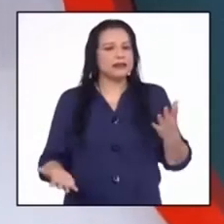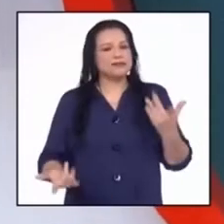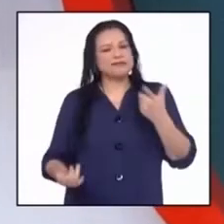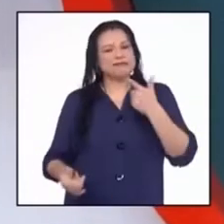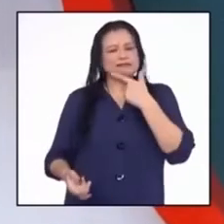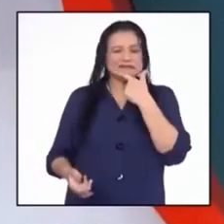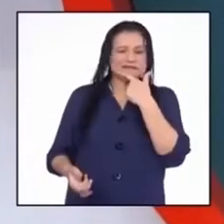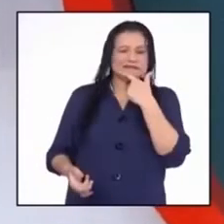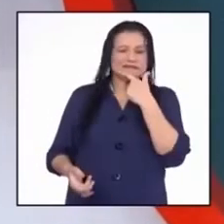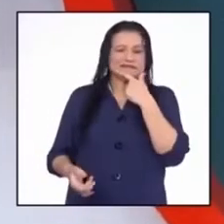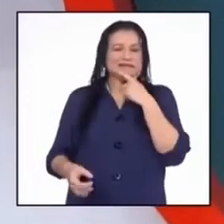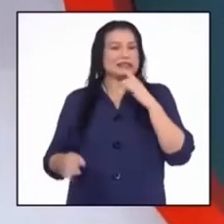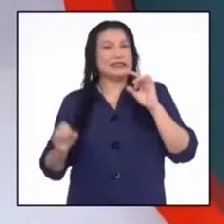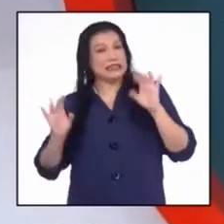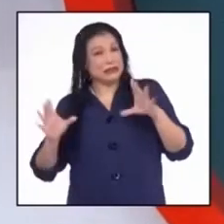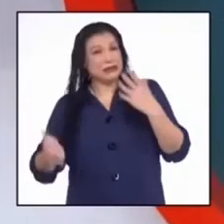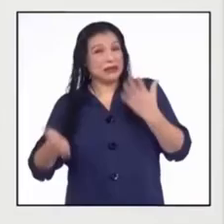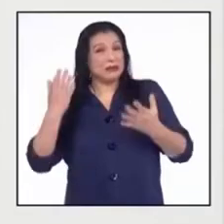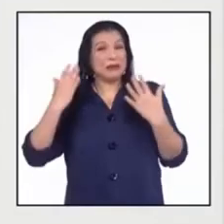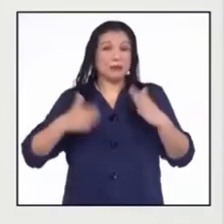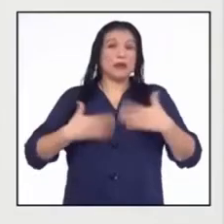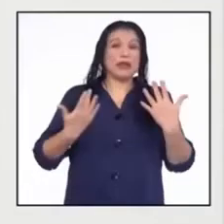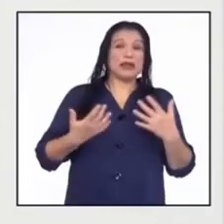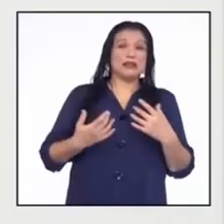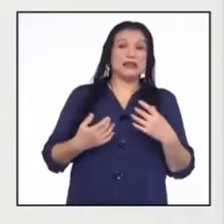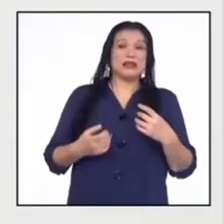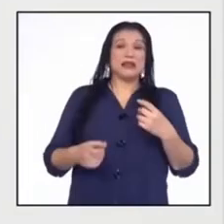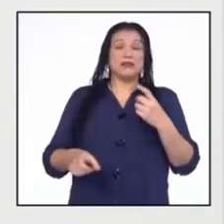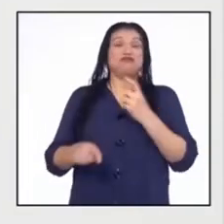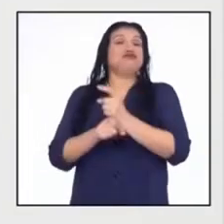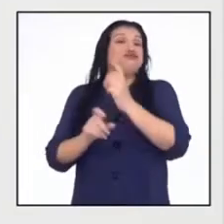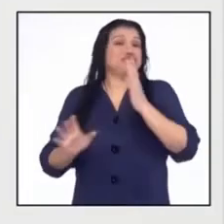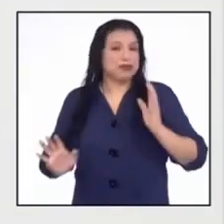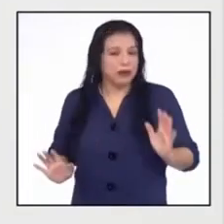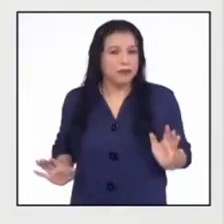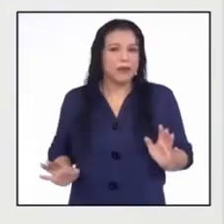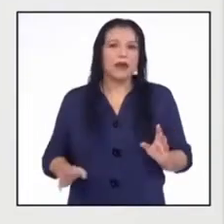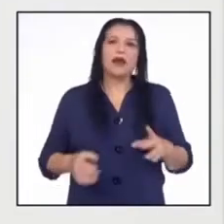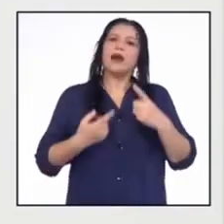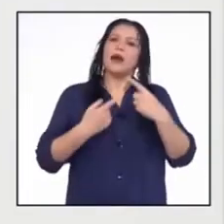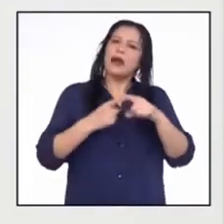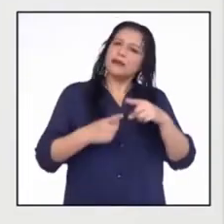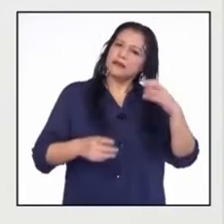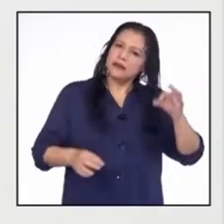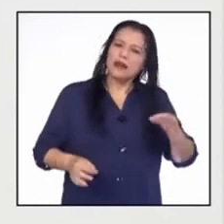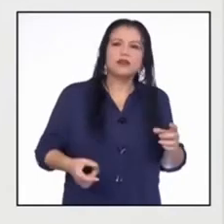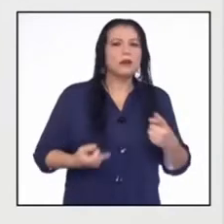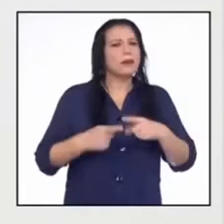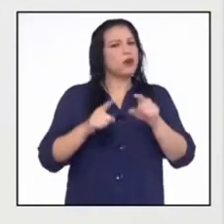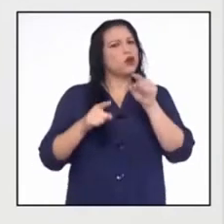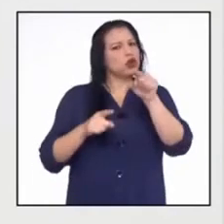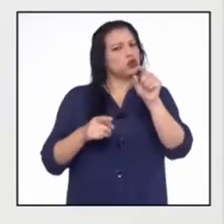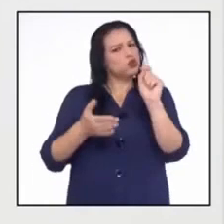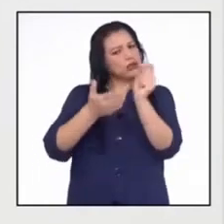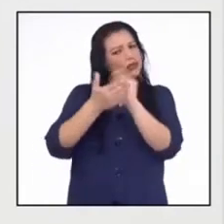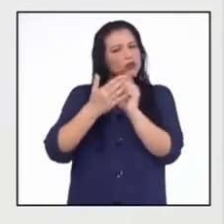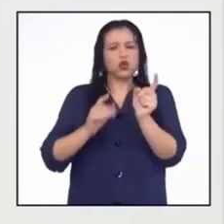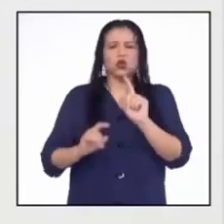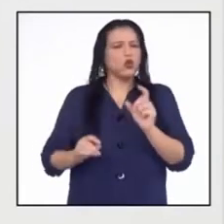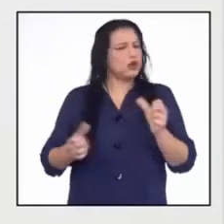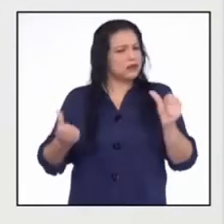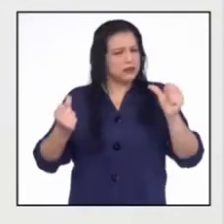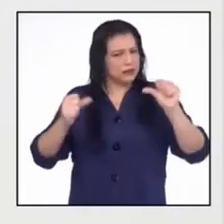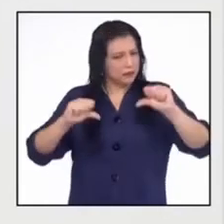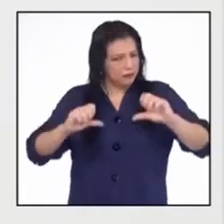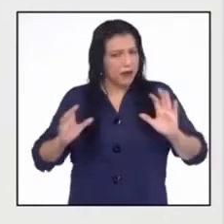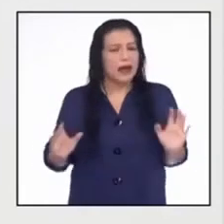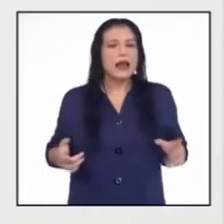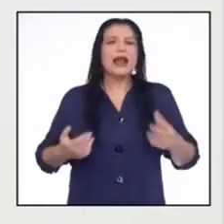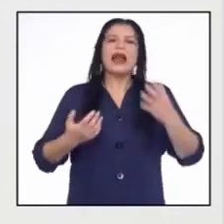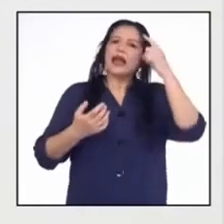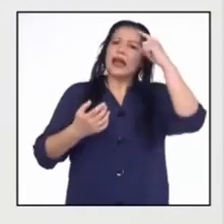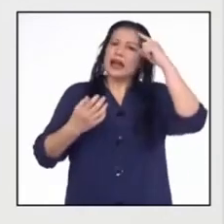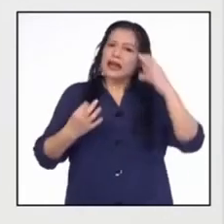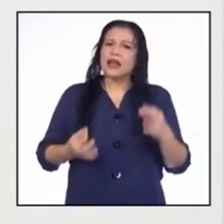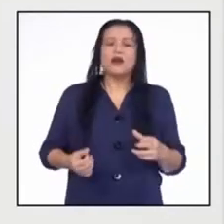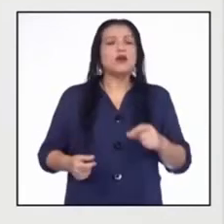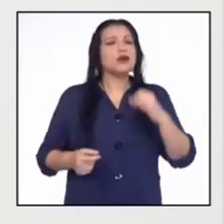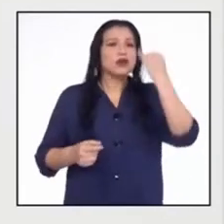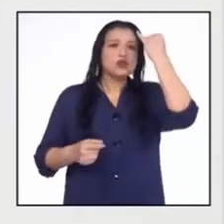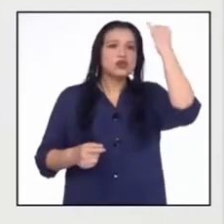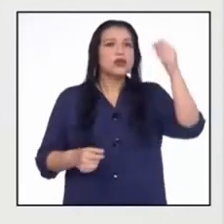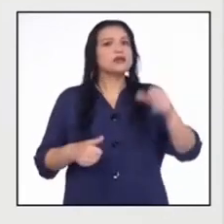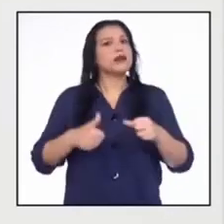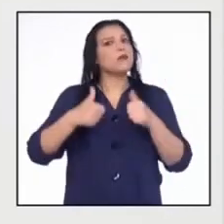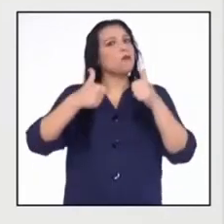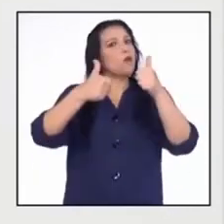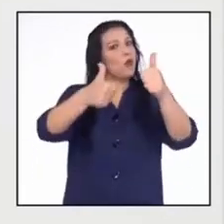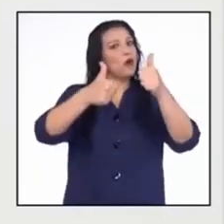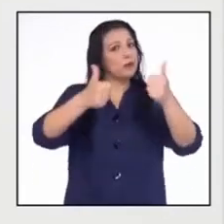poco fuerte o hasta ofensivo, ¿no? Es cierto, pero lo que haces no está mal. De hecho, creo que tus ideas están muy